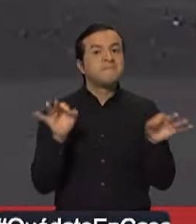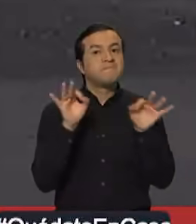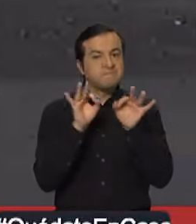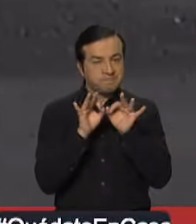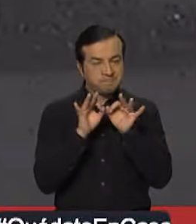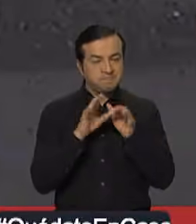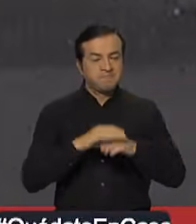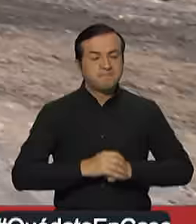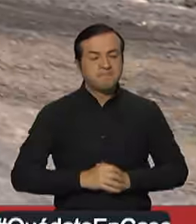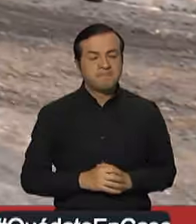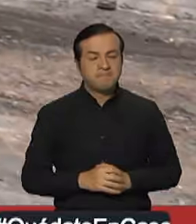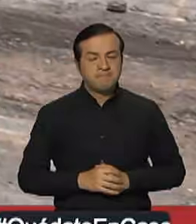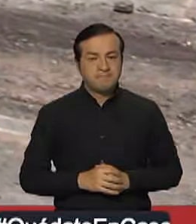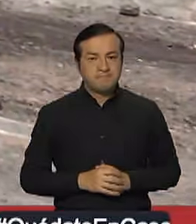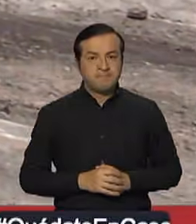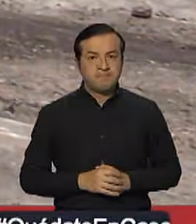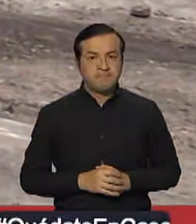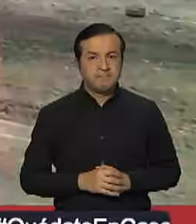sanitarias.